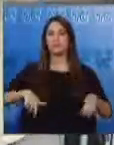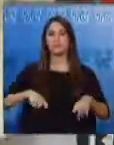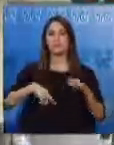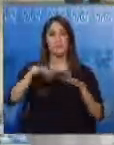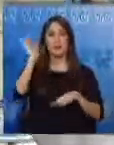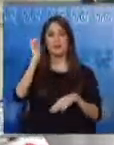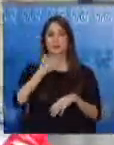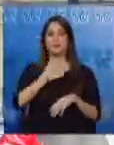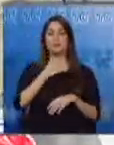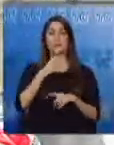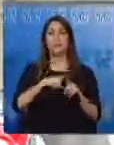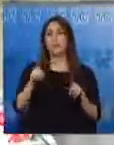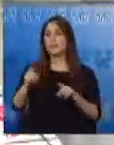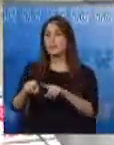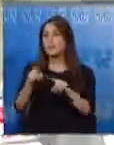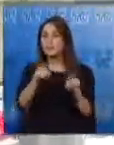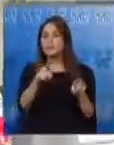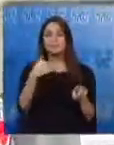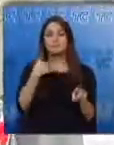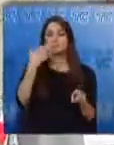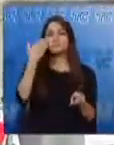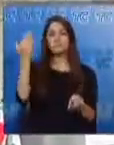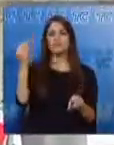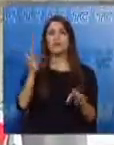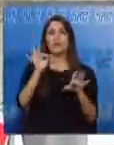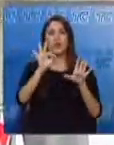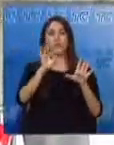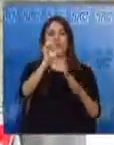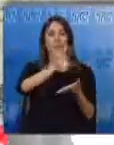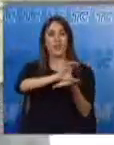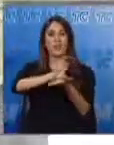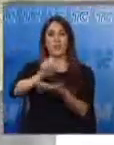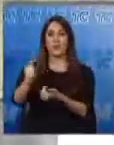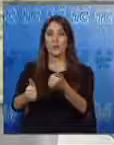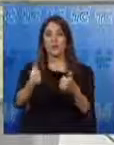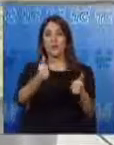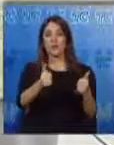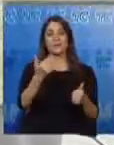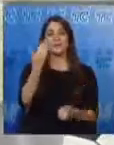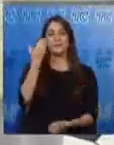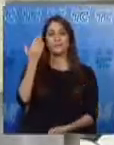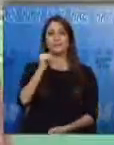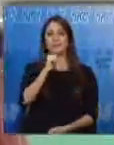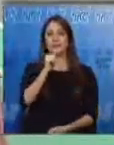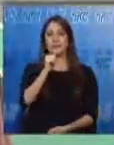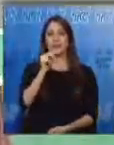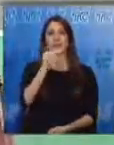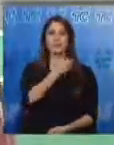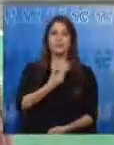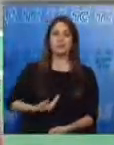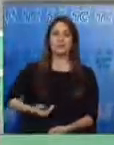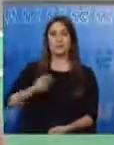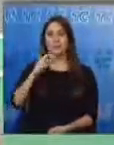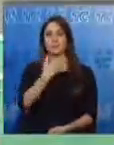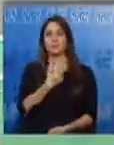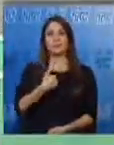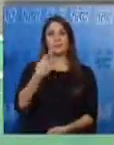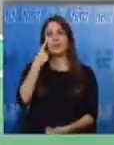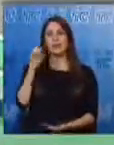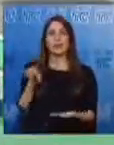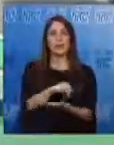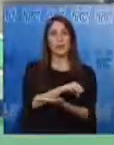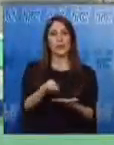mayoría dice que aún no está seguro de ninguna de las 8 candidaturas inscritas para presidente y vicepresidente. La verdad no, estoy en una